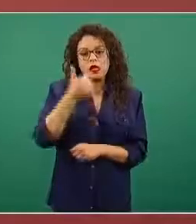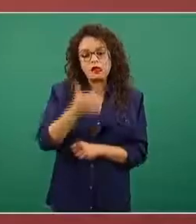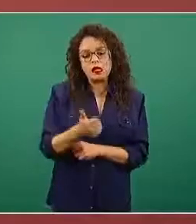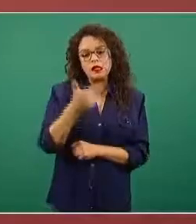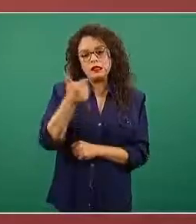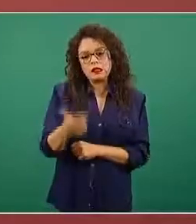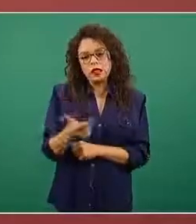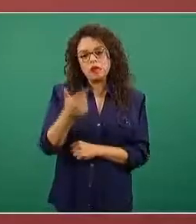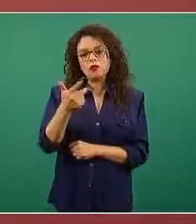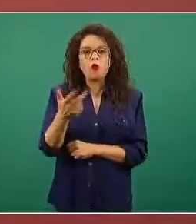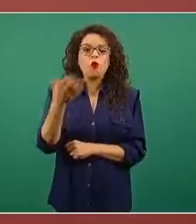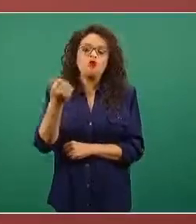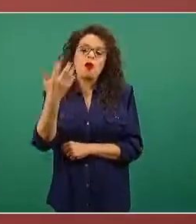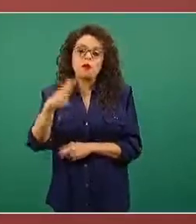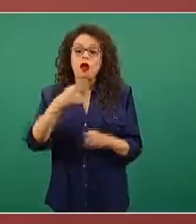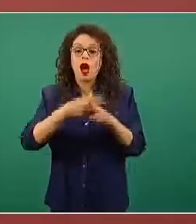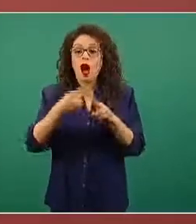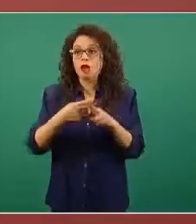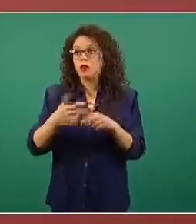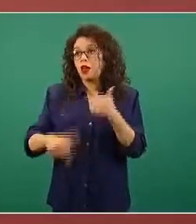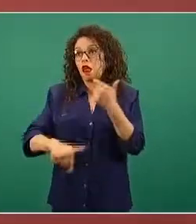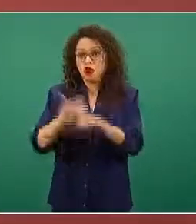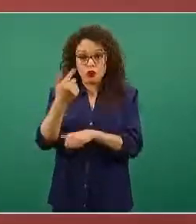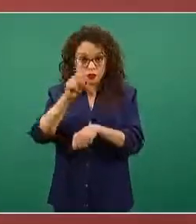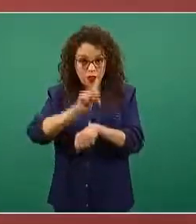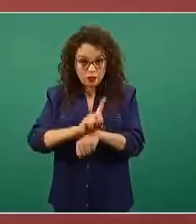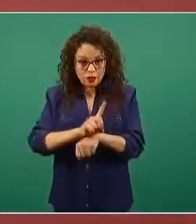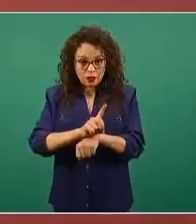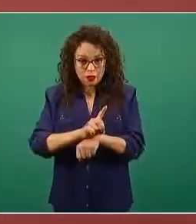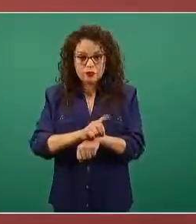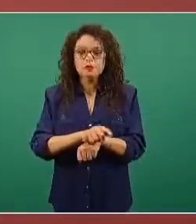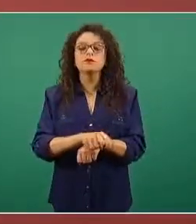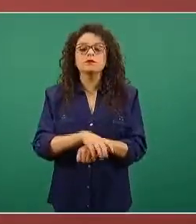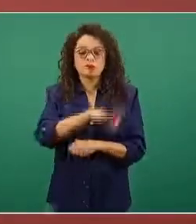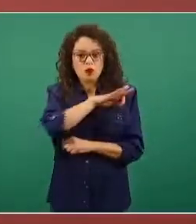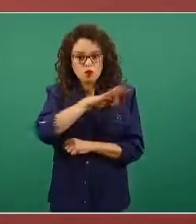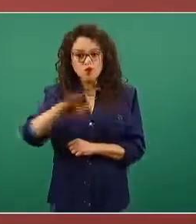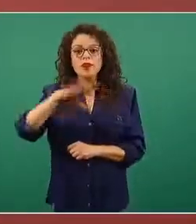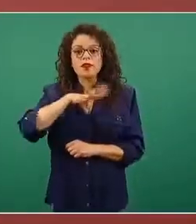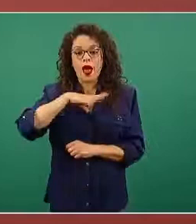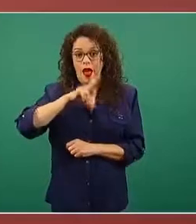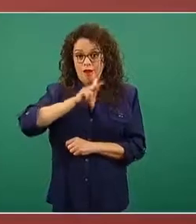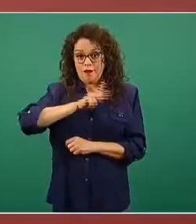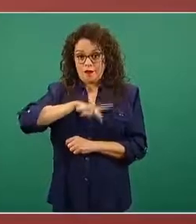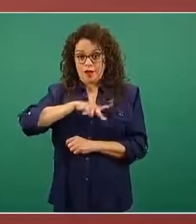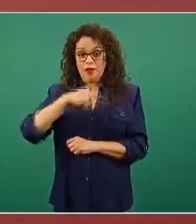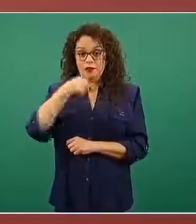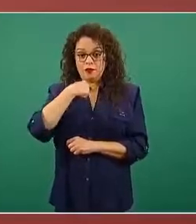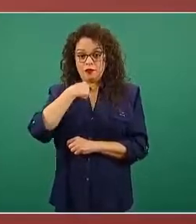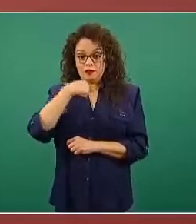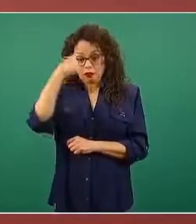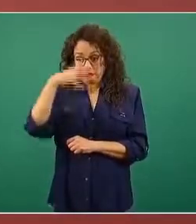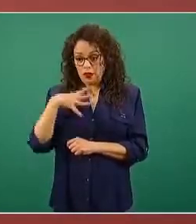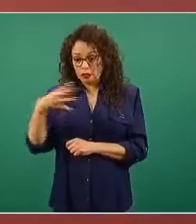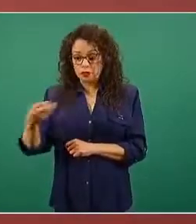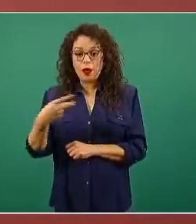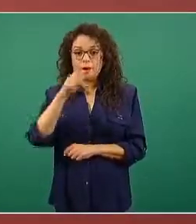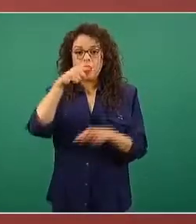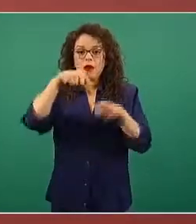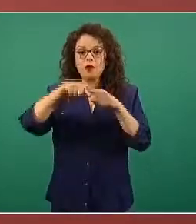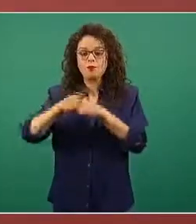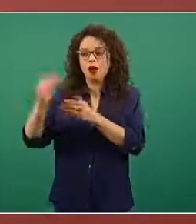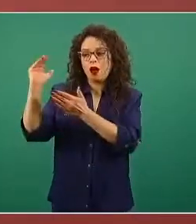y hasta el 12 puede haber presencia de virus y capacidad contagiante, pero se empieza a disminuir